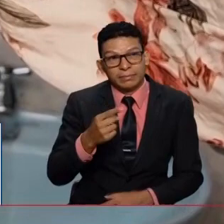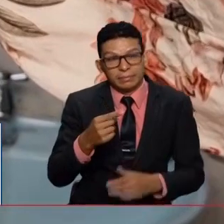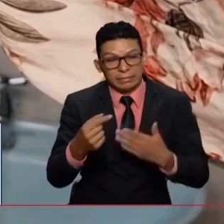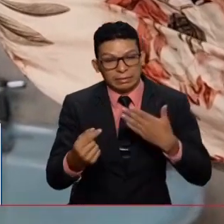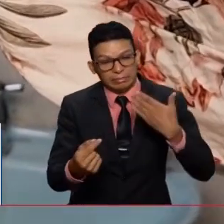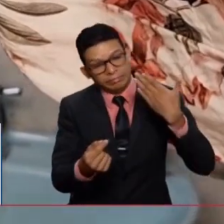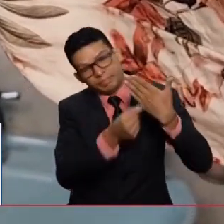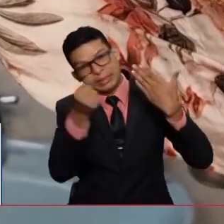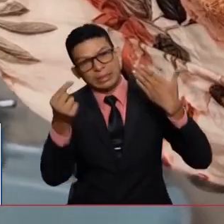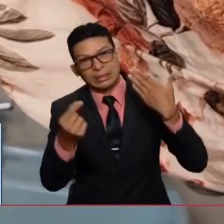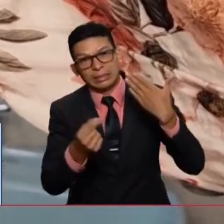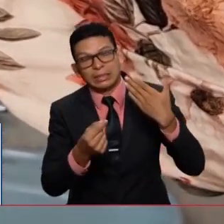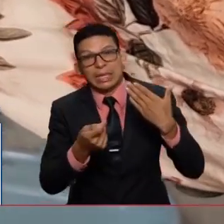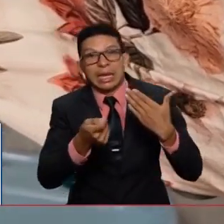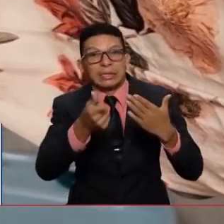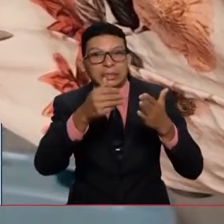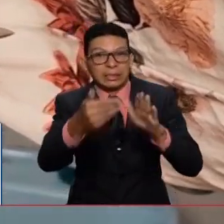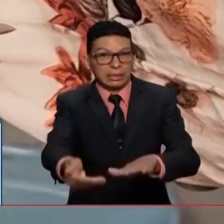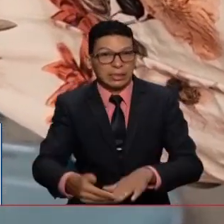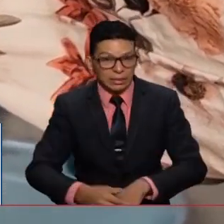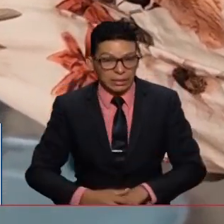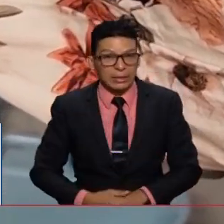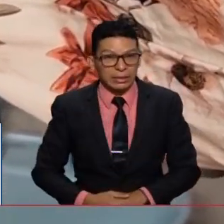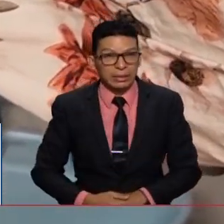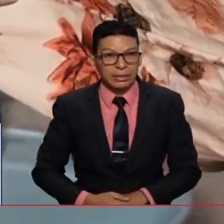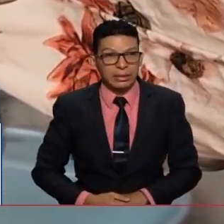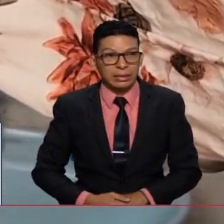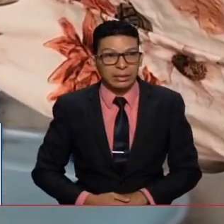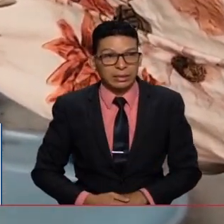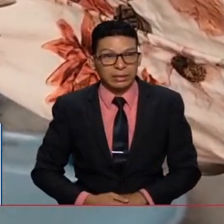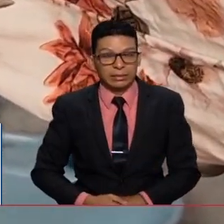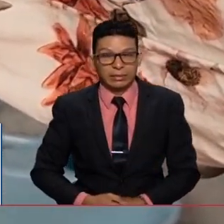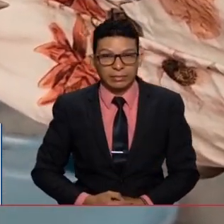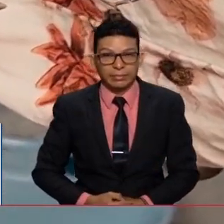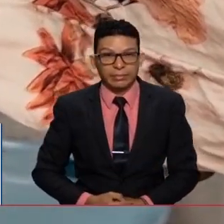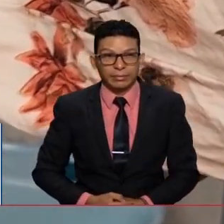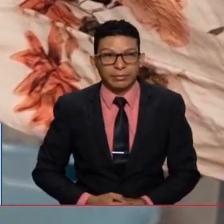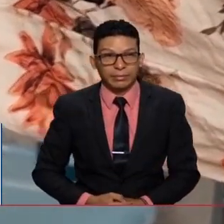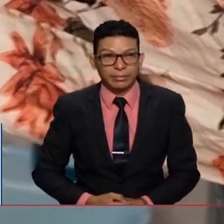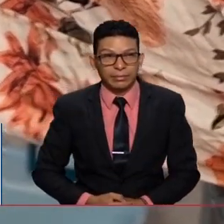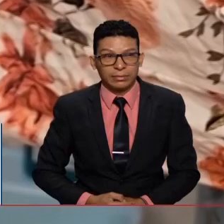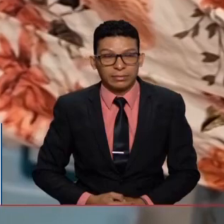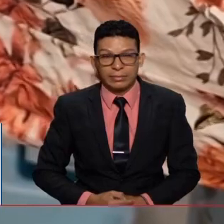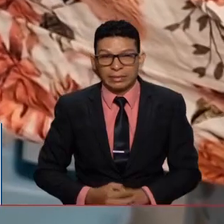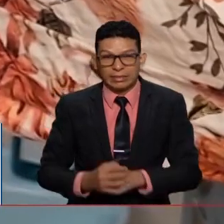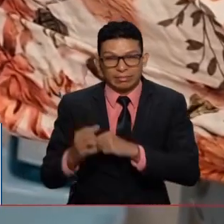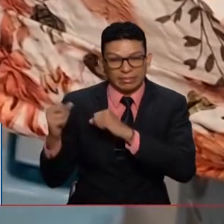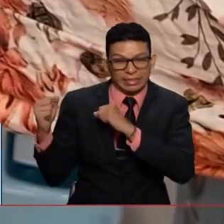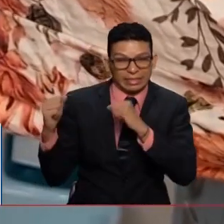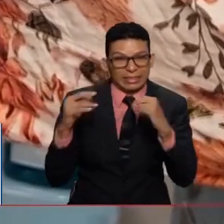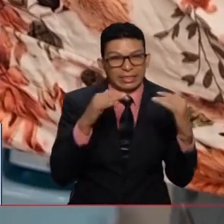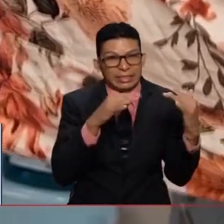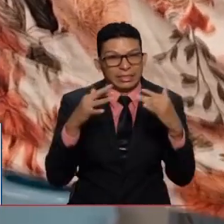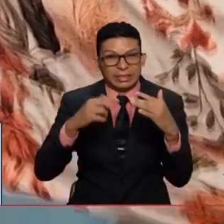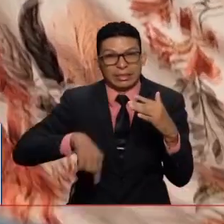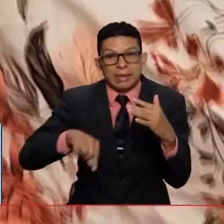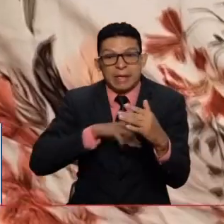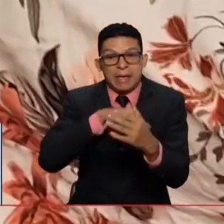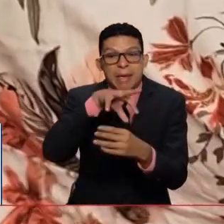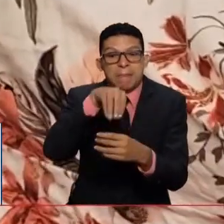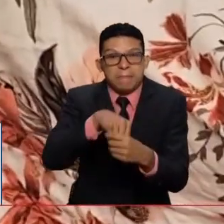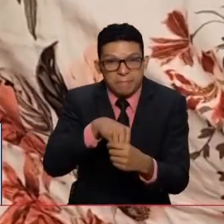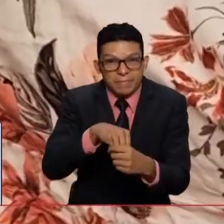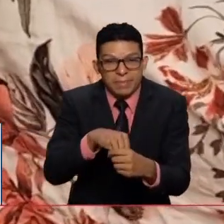que de pronto nos iban a acabar porque la plomacera fue de ambos lados. Nosotros estábamos en el